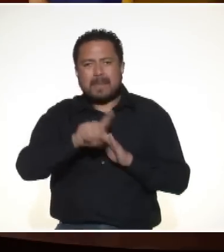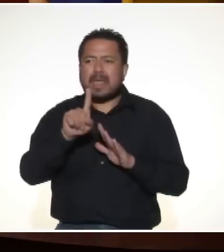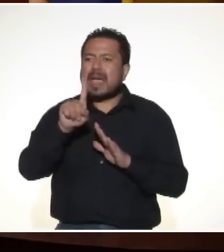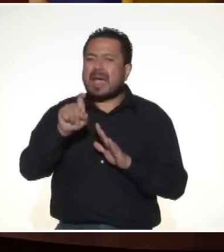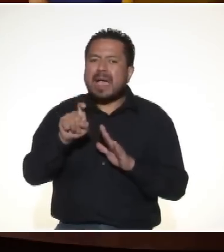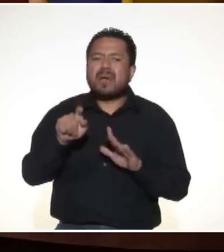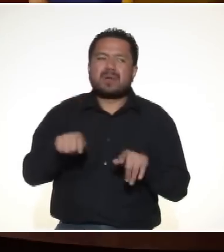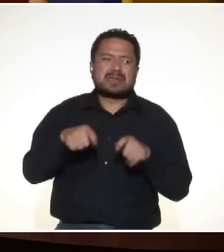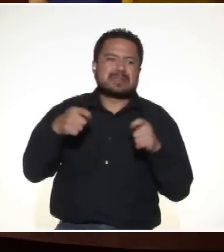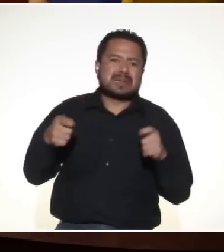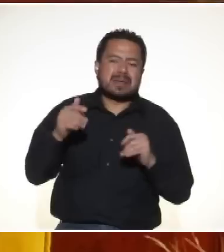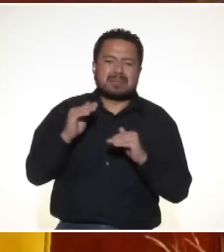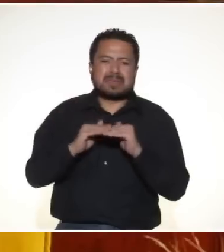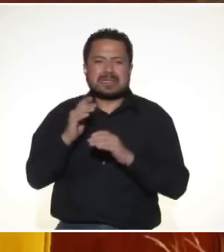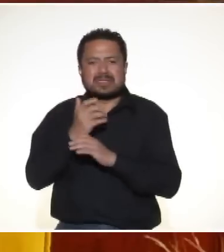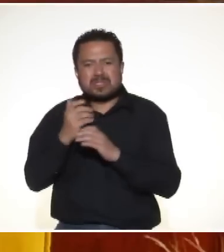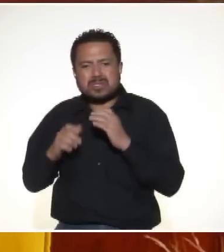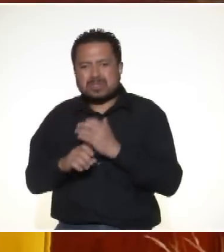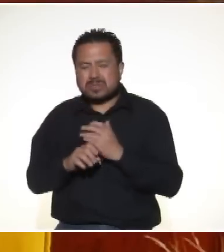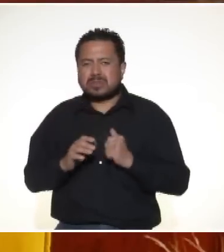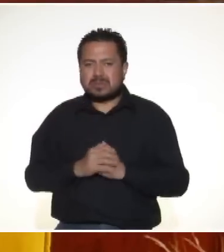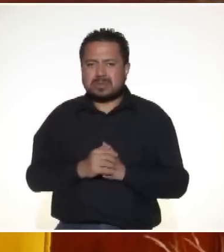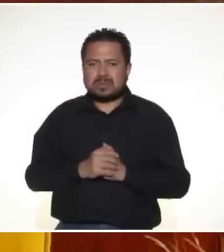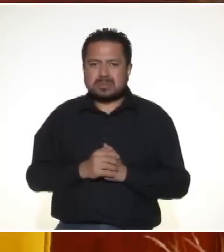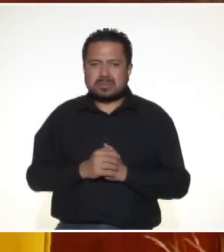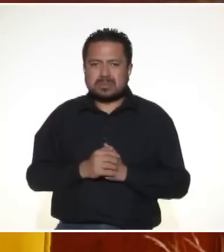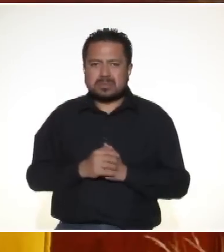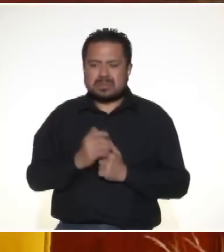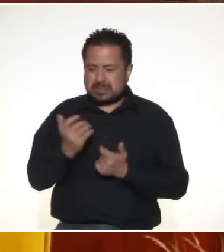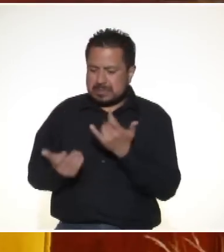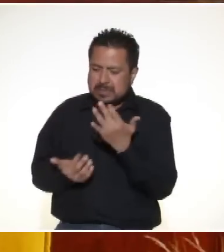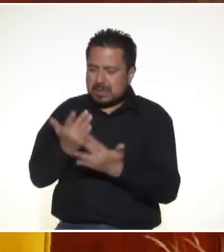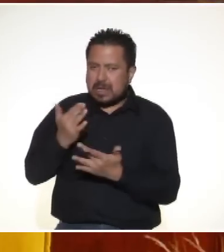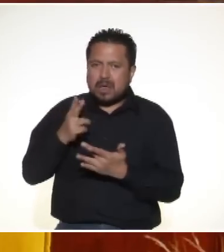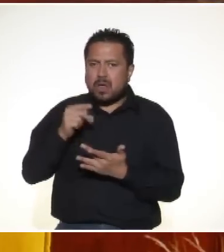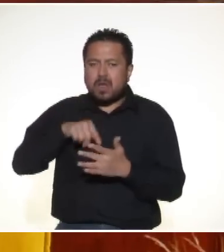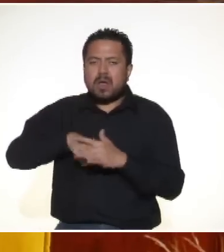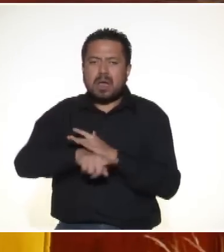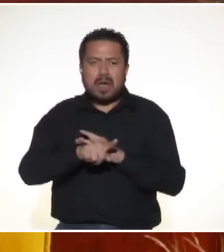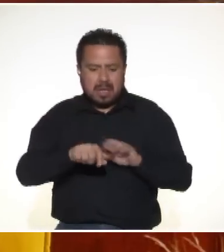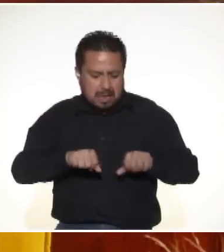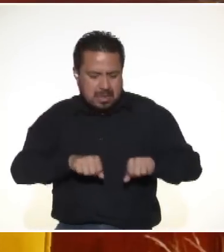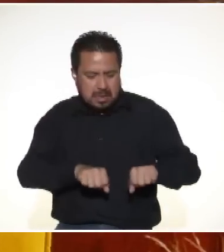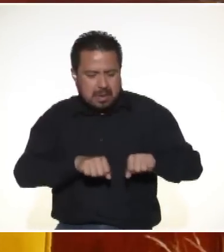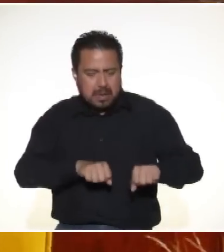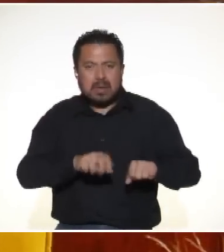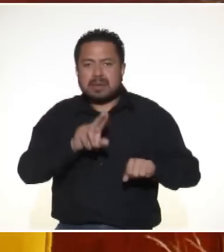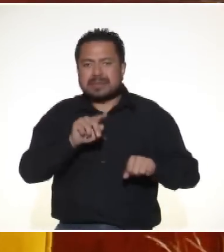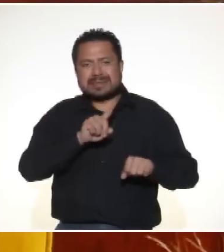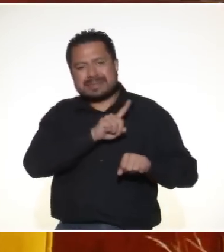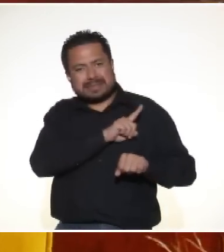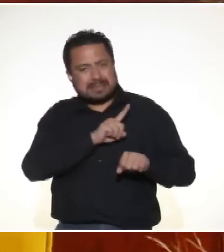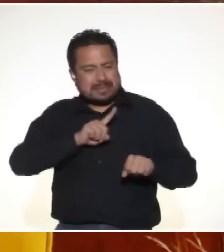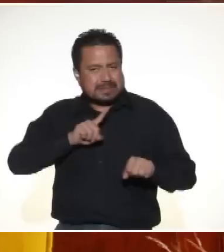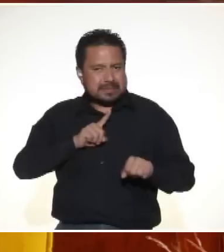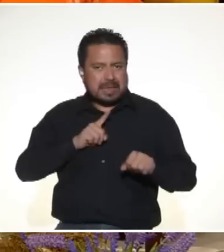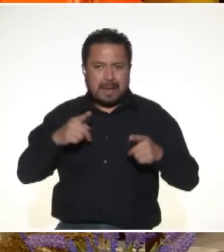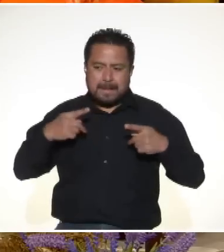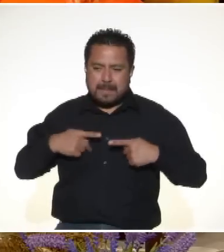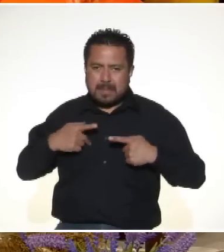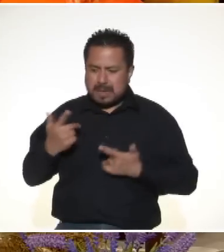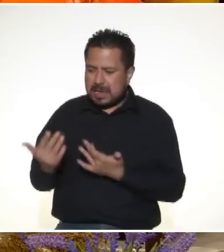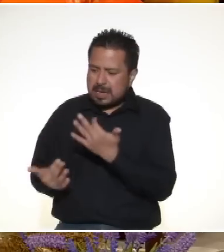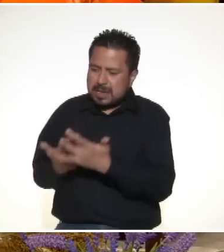agua, sábanas y demás. Una parte quemada que no quepa en un lavabo, no hay que empapar a un paciente